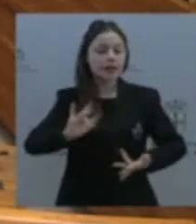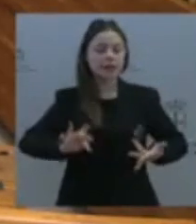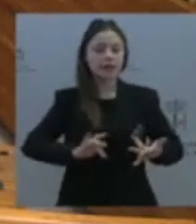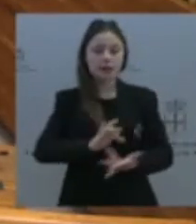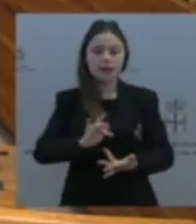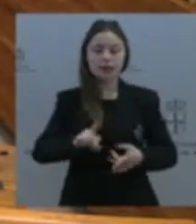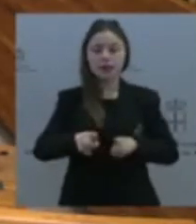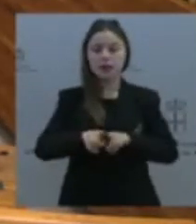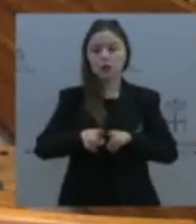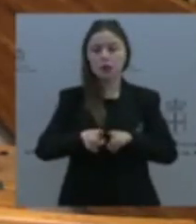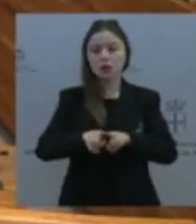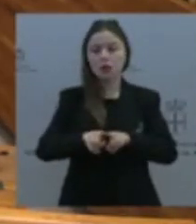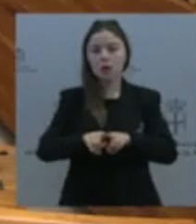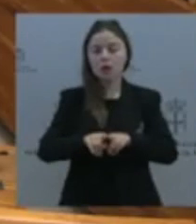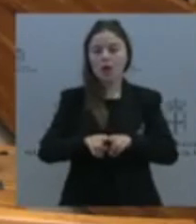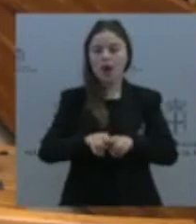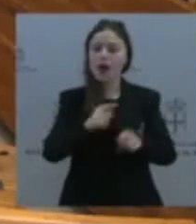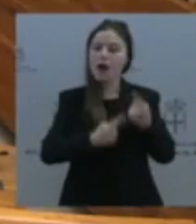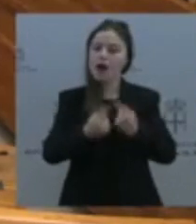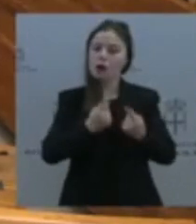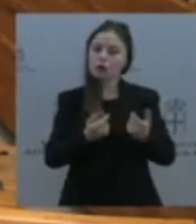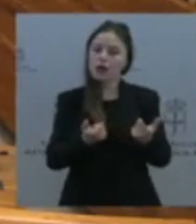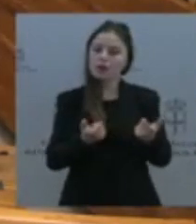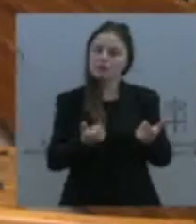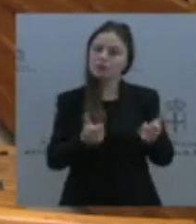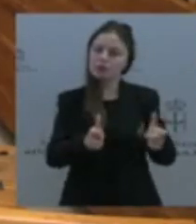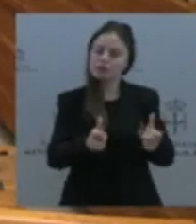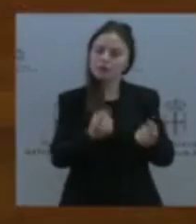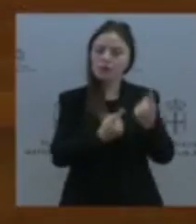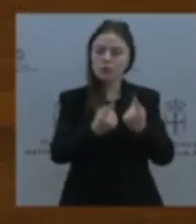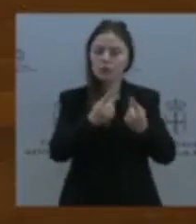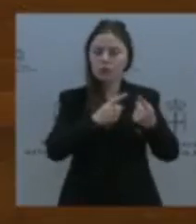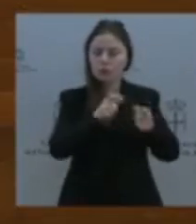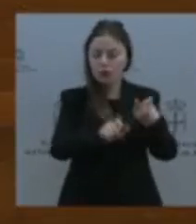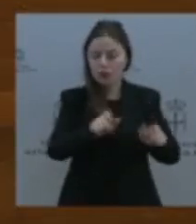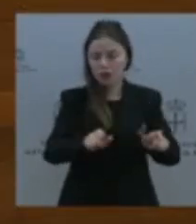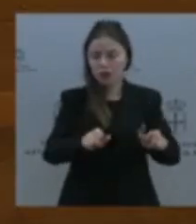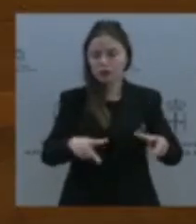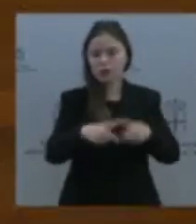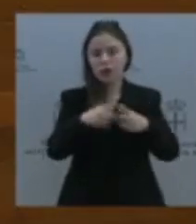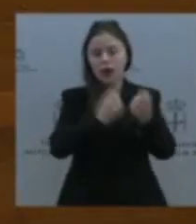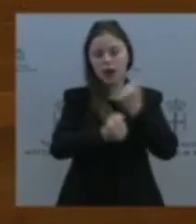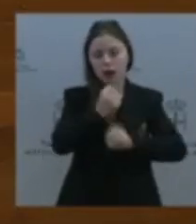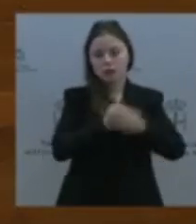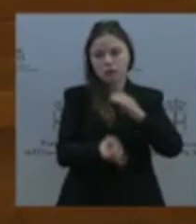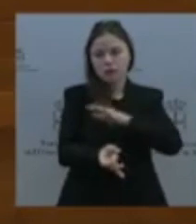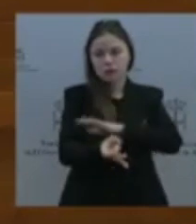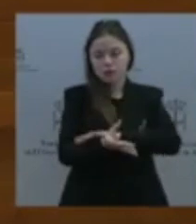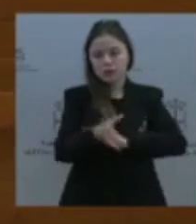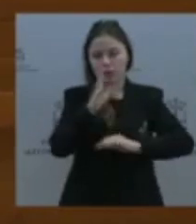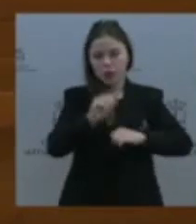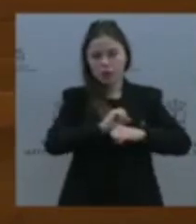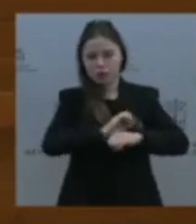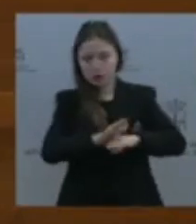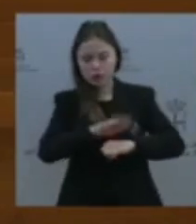asturiana. A la crisis social y económica provocada por la pandemia, que nos sigue golpeando, se unen la inflación,